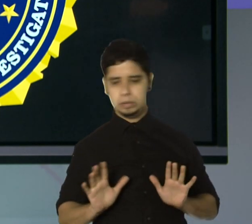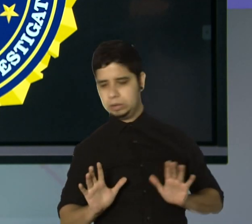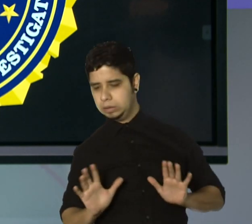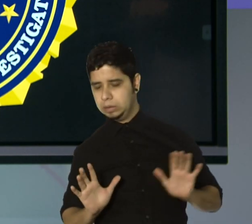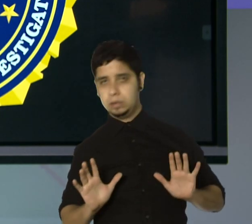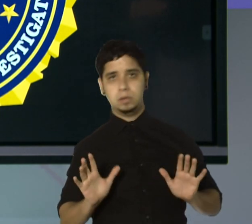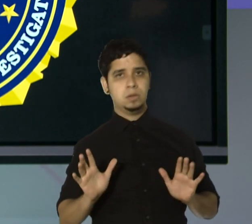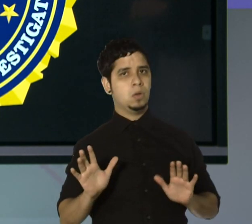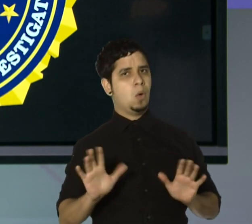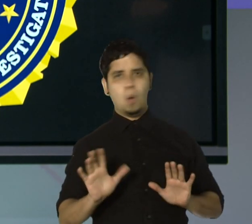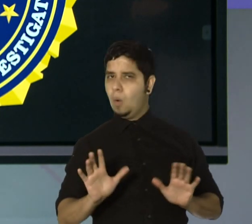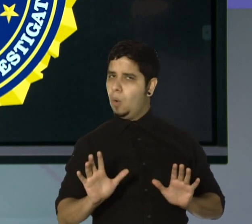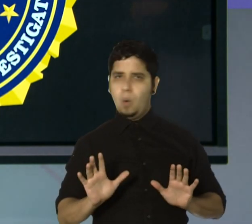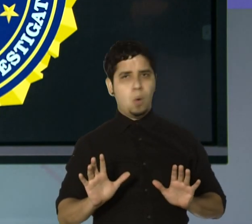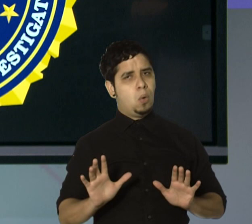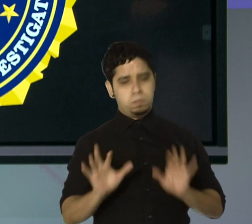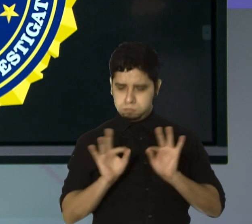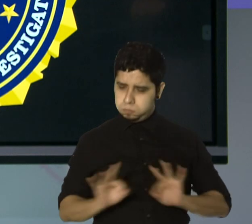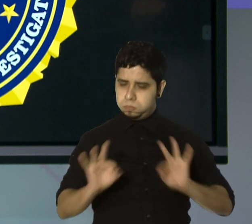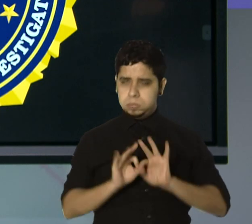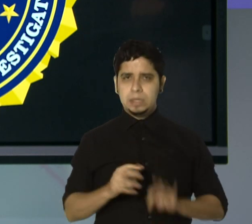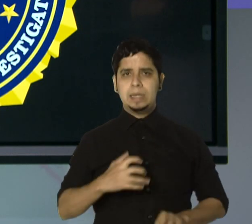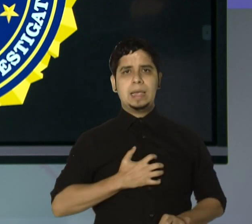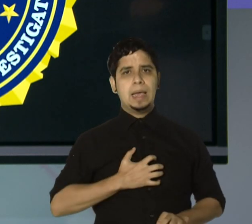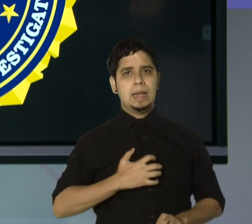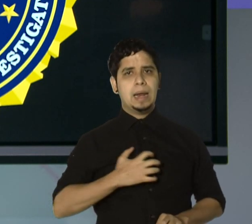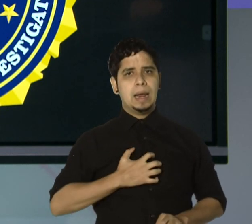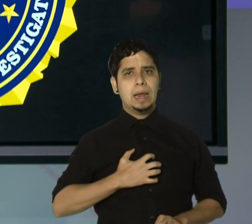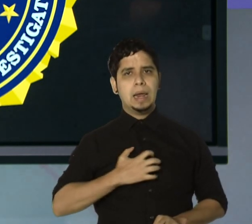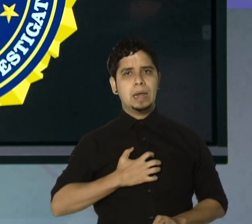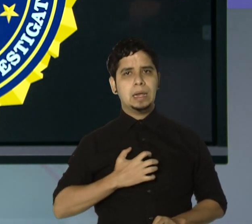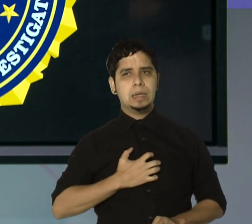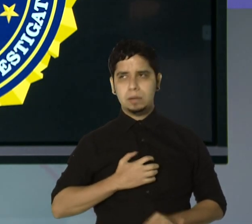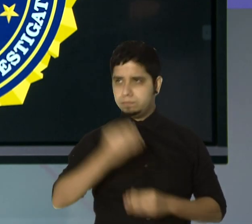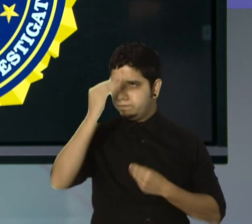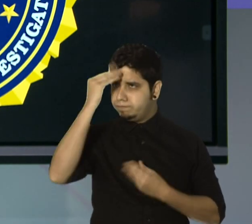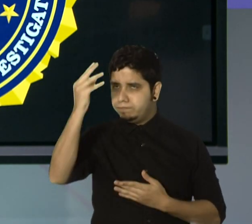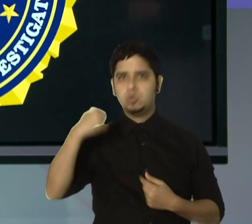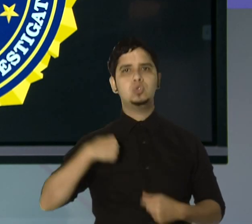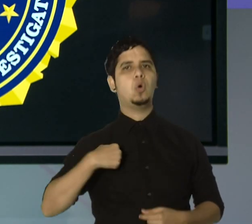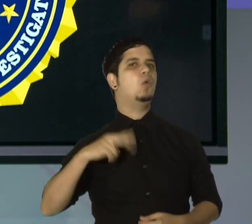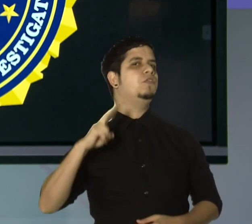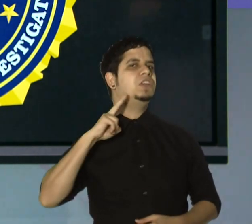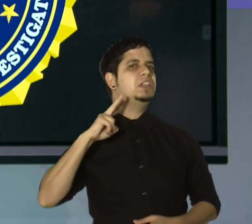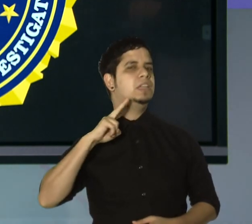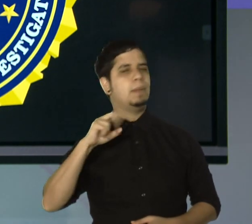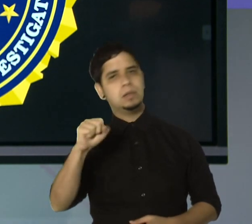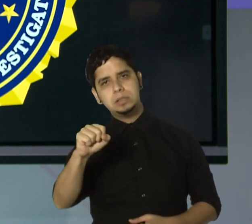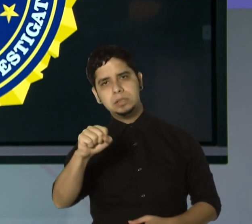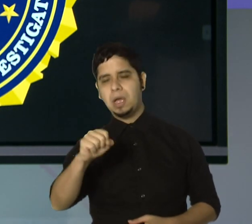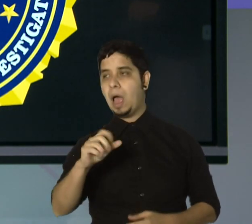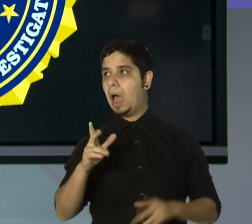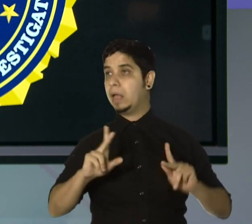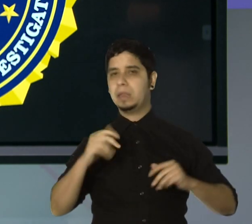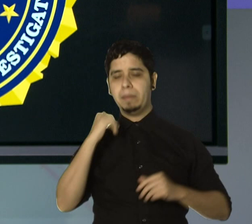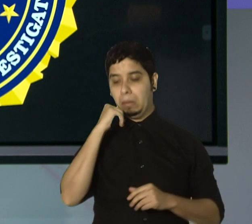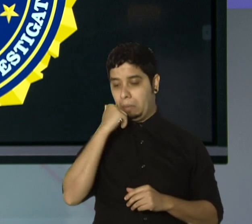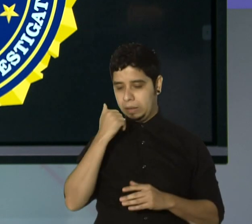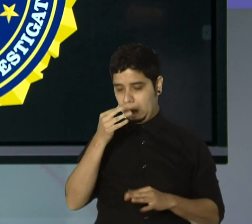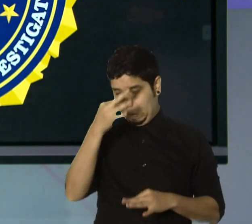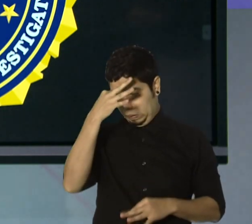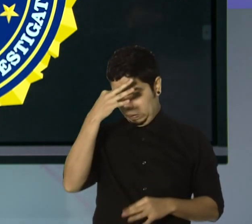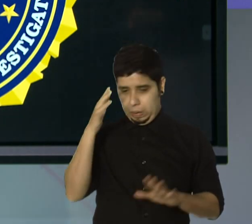ir a querellarse a dar parte que usted fue víctima, a verse la vergüenza, el